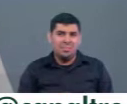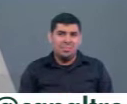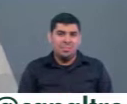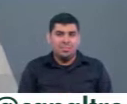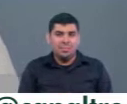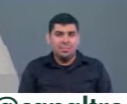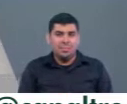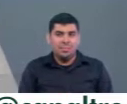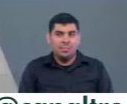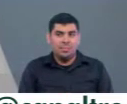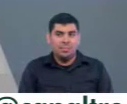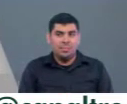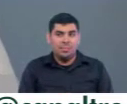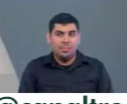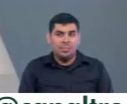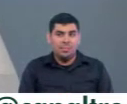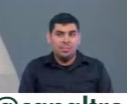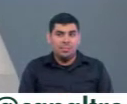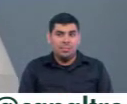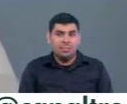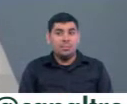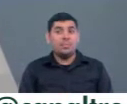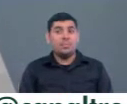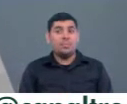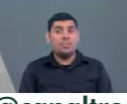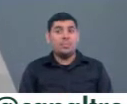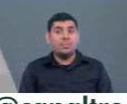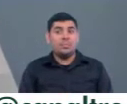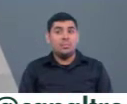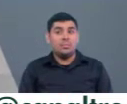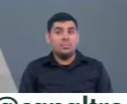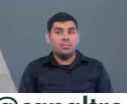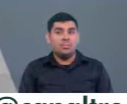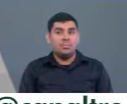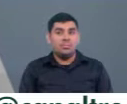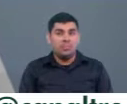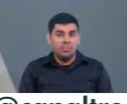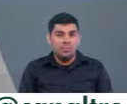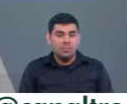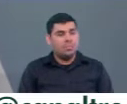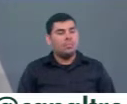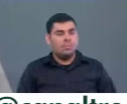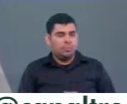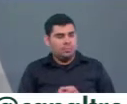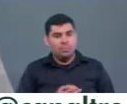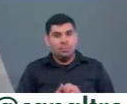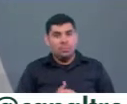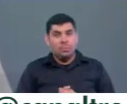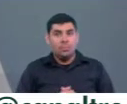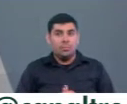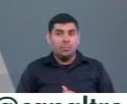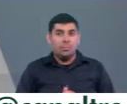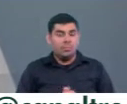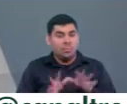han utilizado es cuando se presenta una persona en la liquidez de los municipios es que se